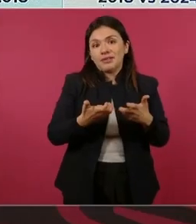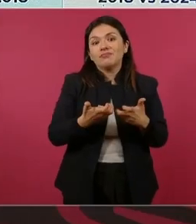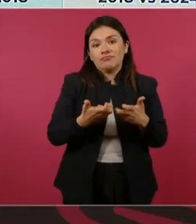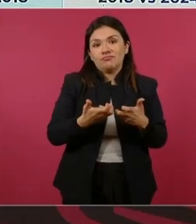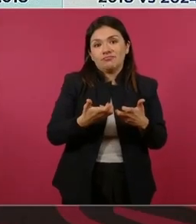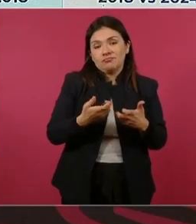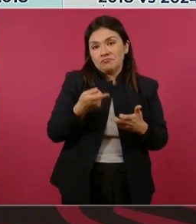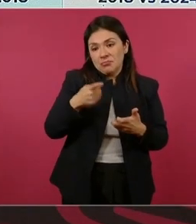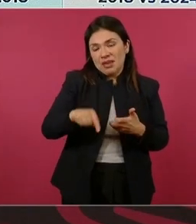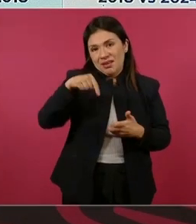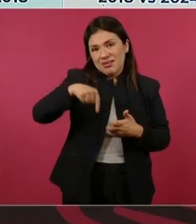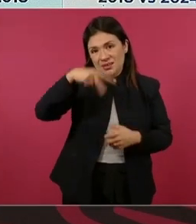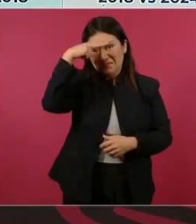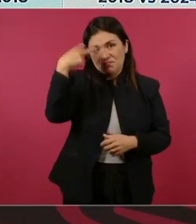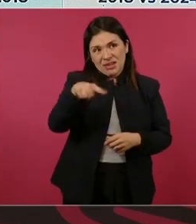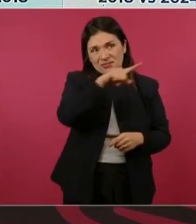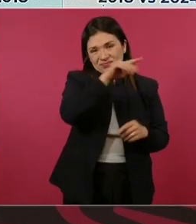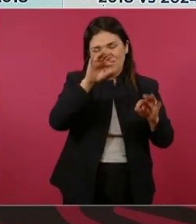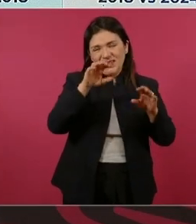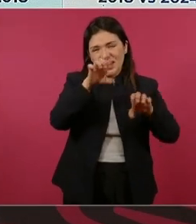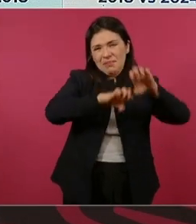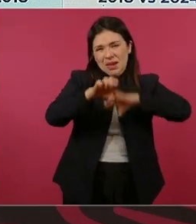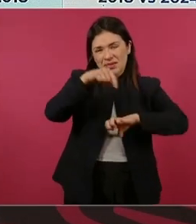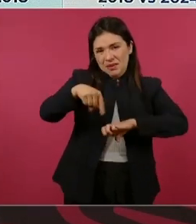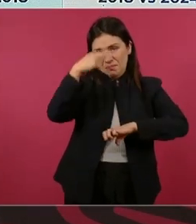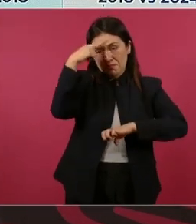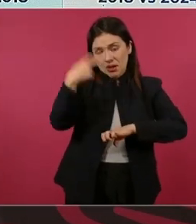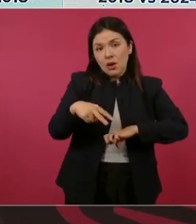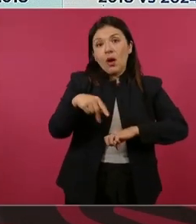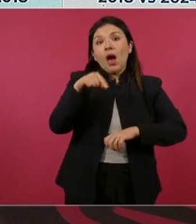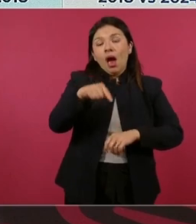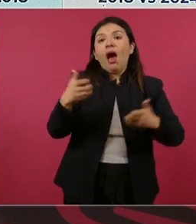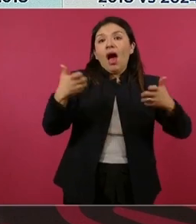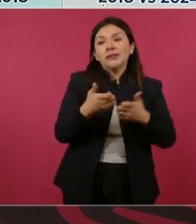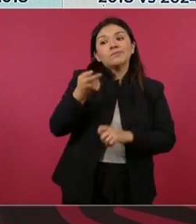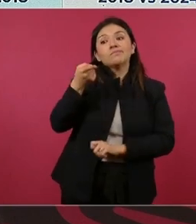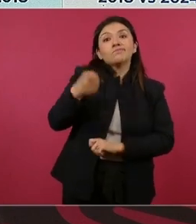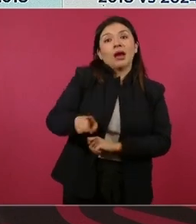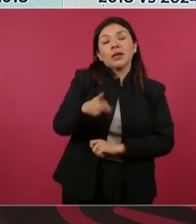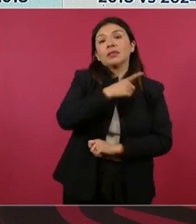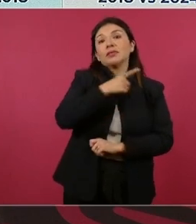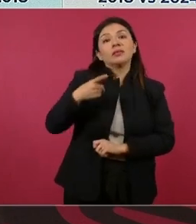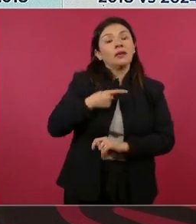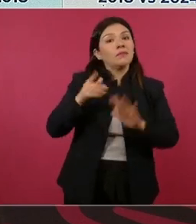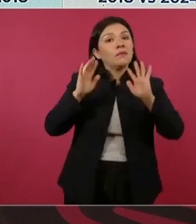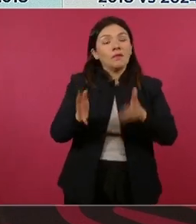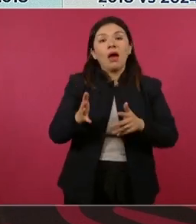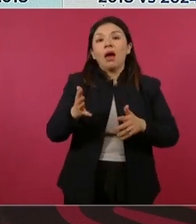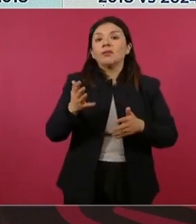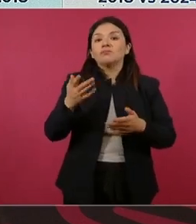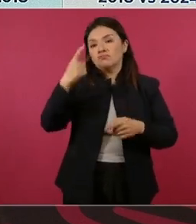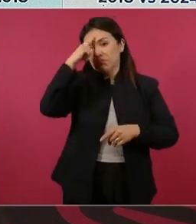en México se daban instrucciones para operar en contra